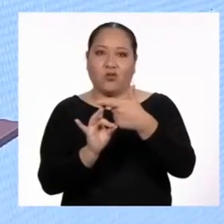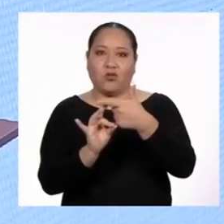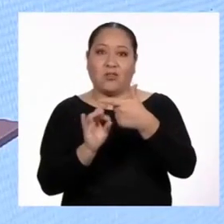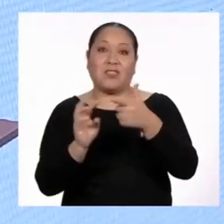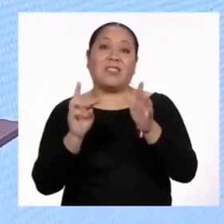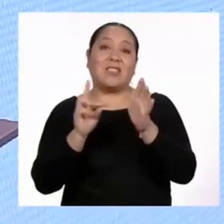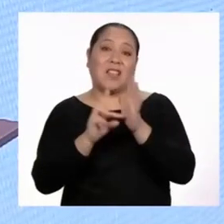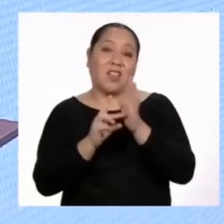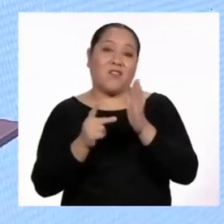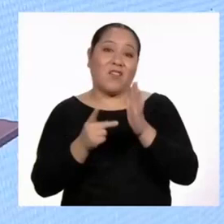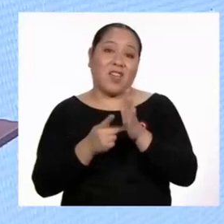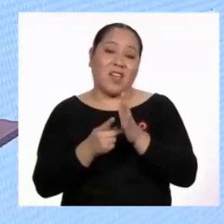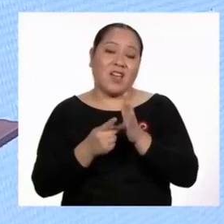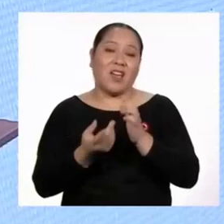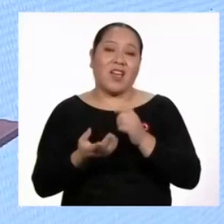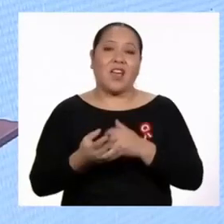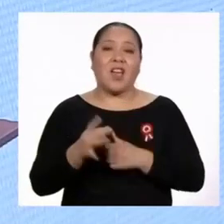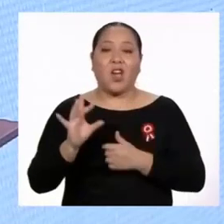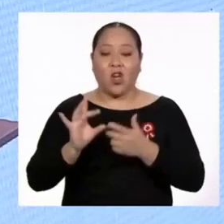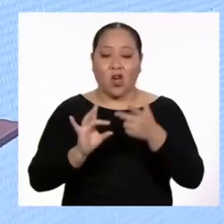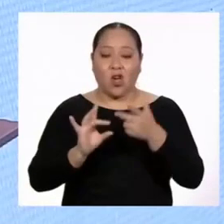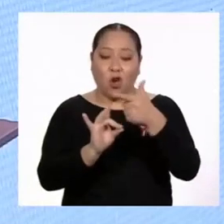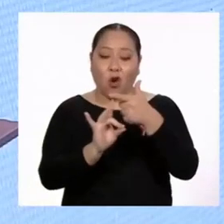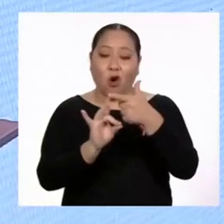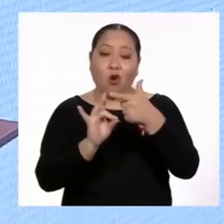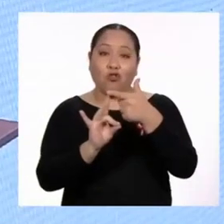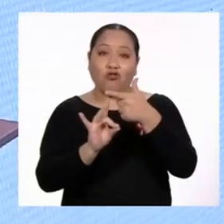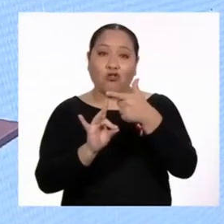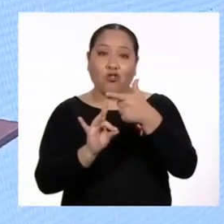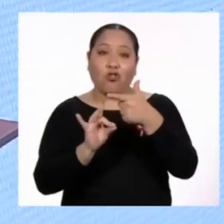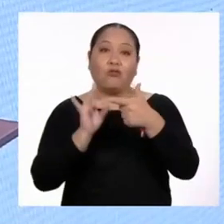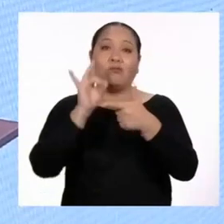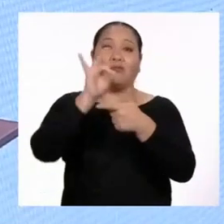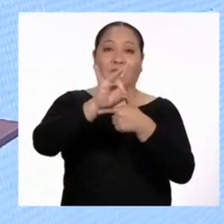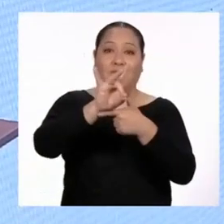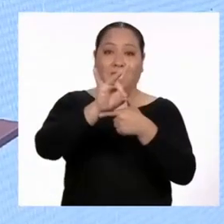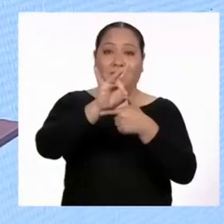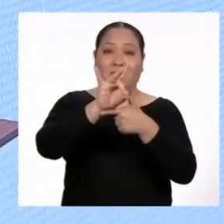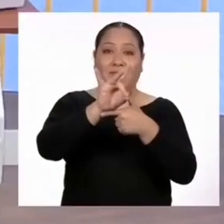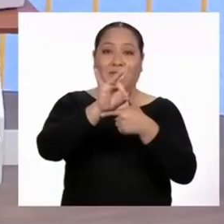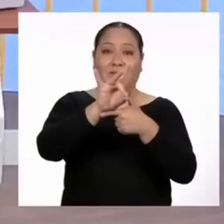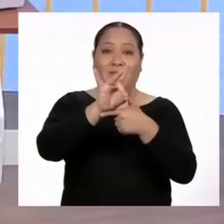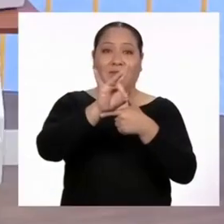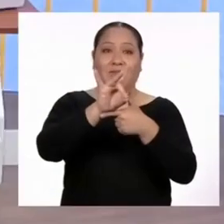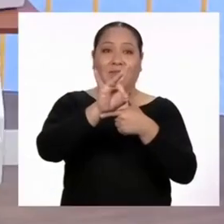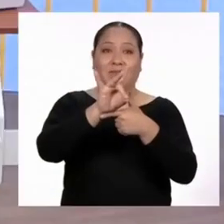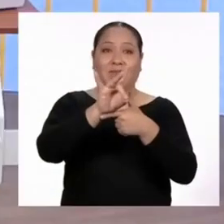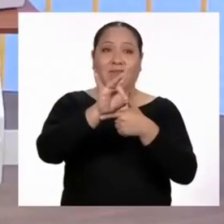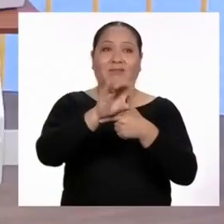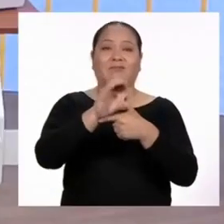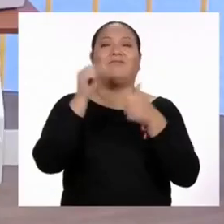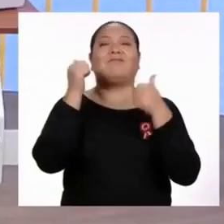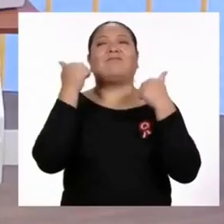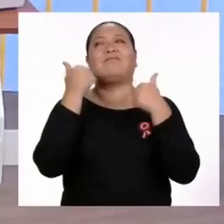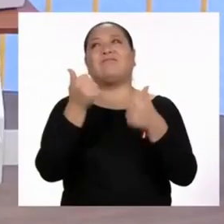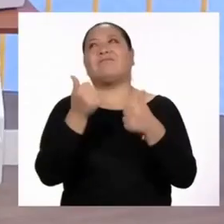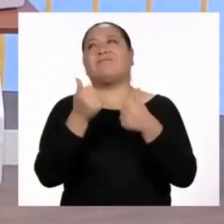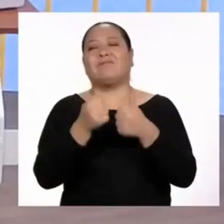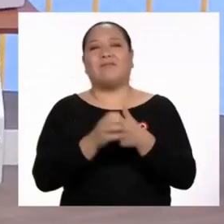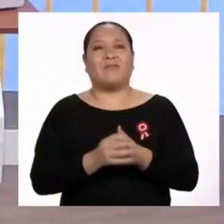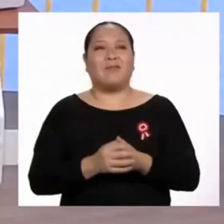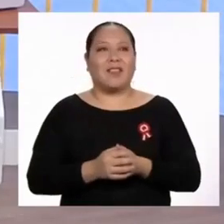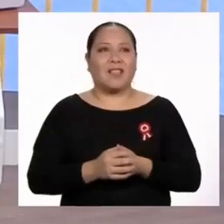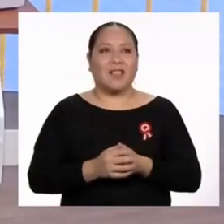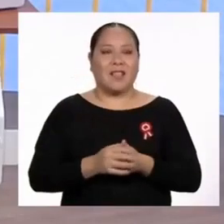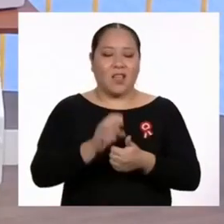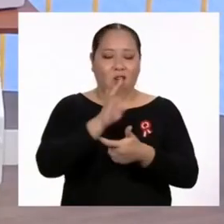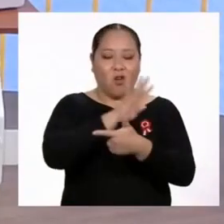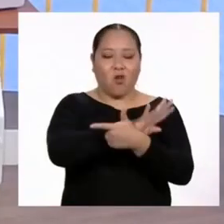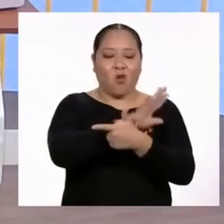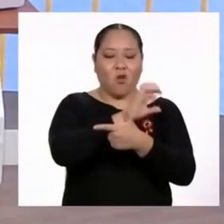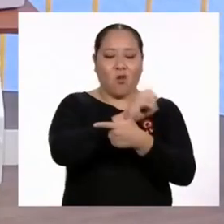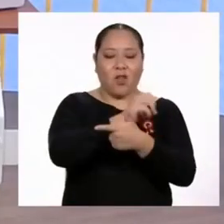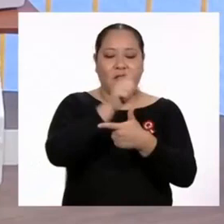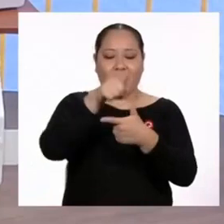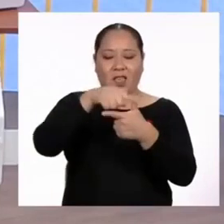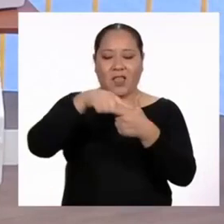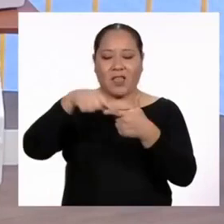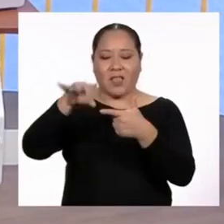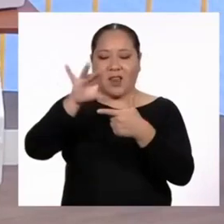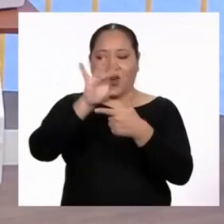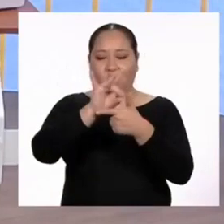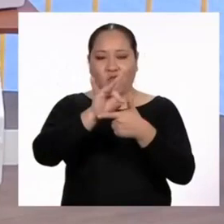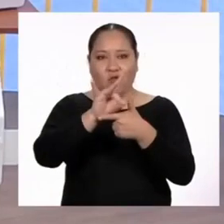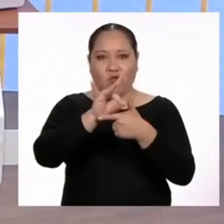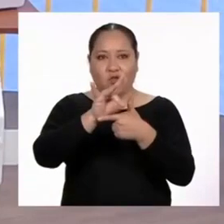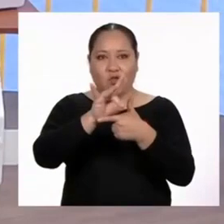eso quiere decir que 8 también es divisor. Si divido 40 entre